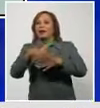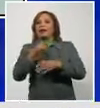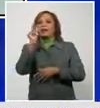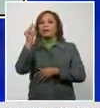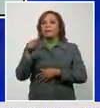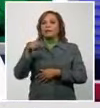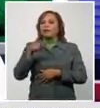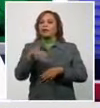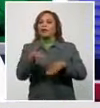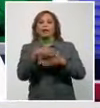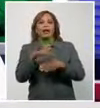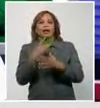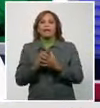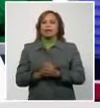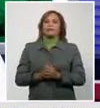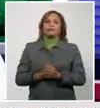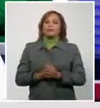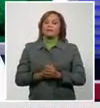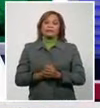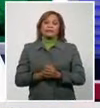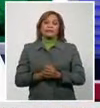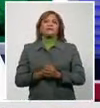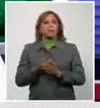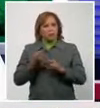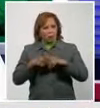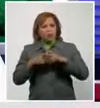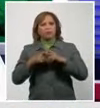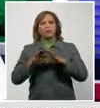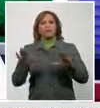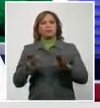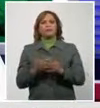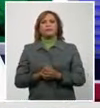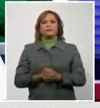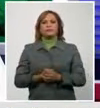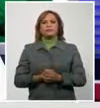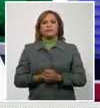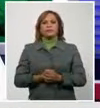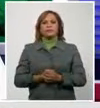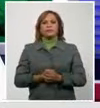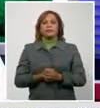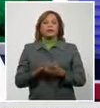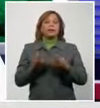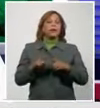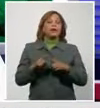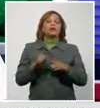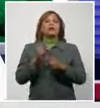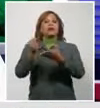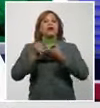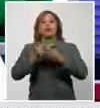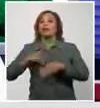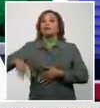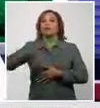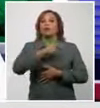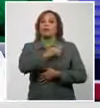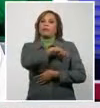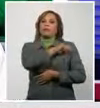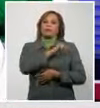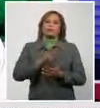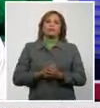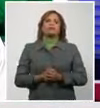social. Y lo vamos a resolver, pero tiene que participar todo el mundo. Y en eso, además